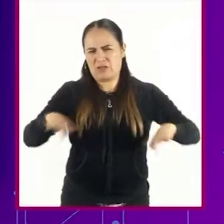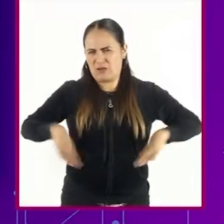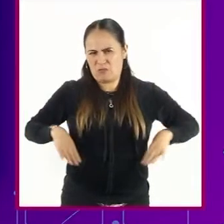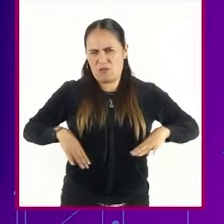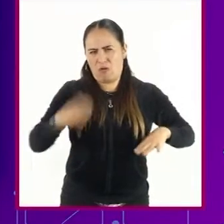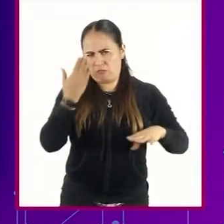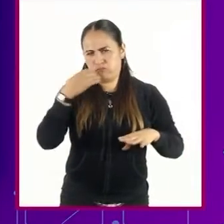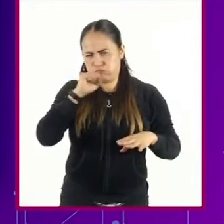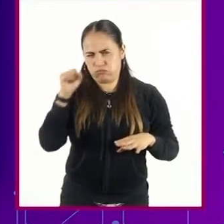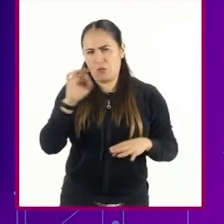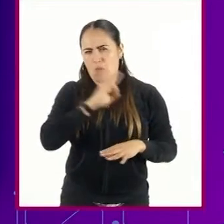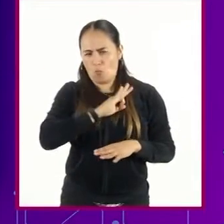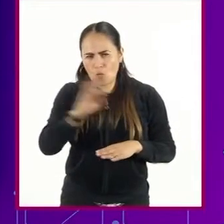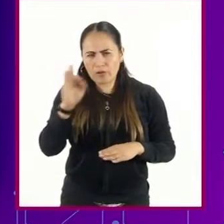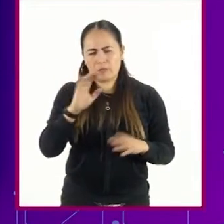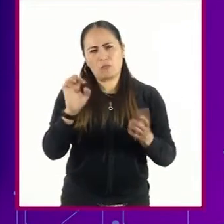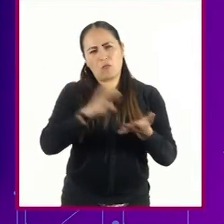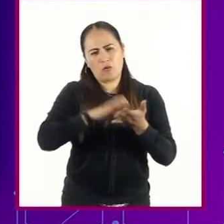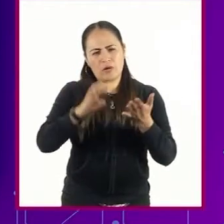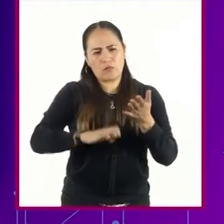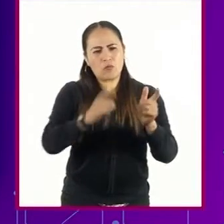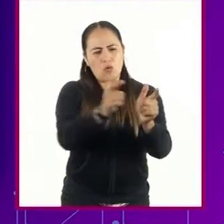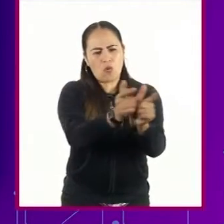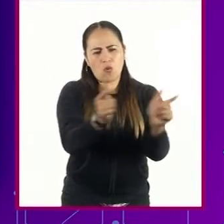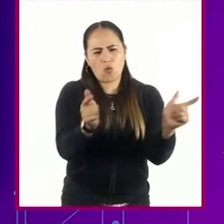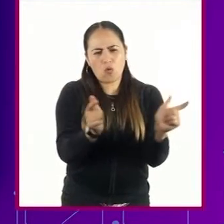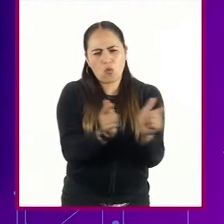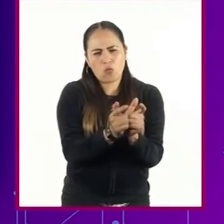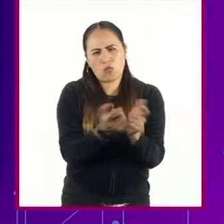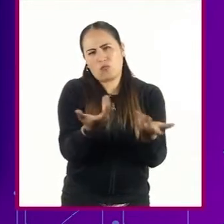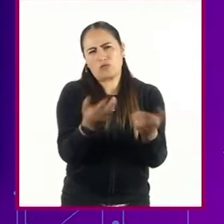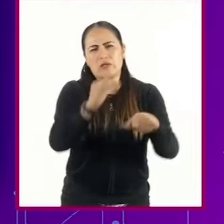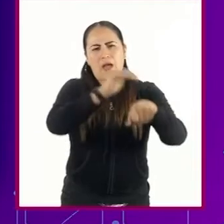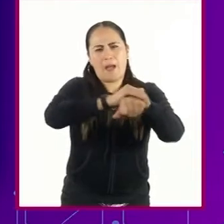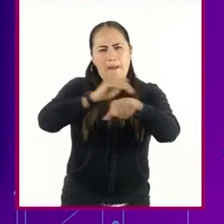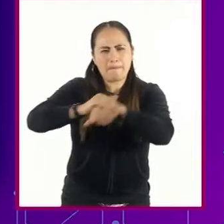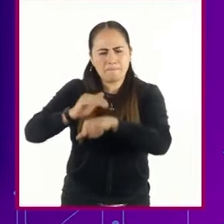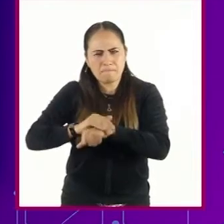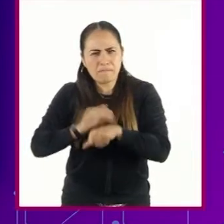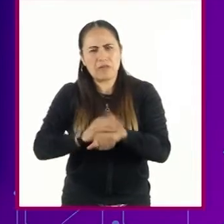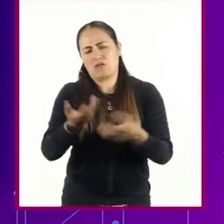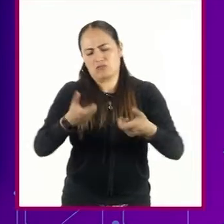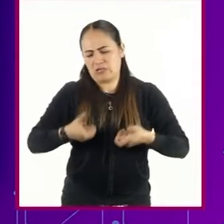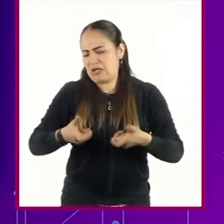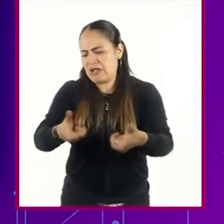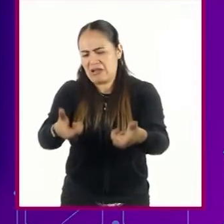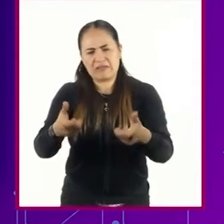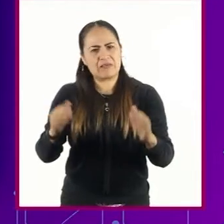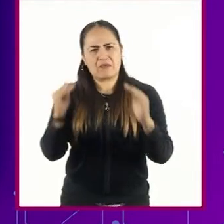grupos naturales, por así llamarlos, como los grupos de amigos, los grupos de la cuadra,